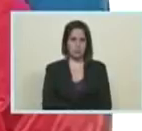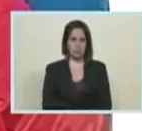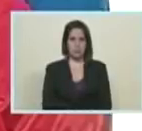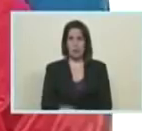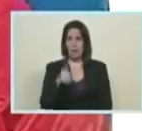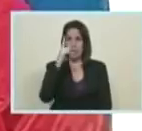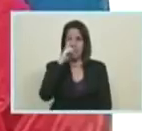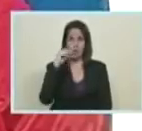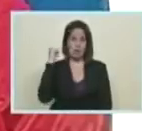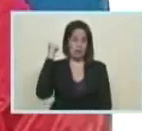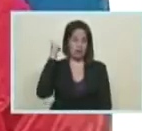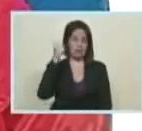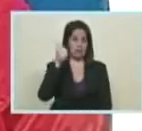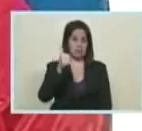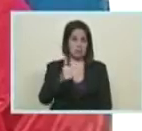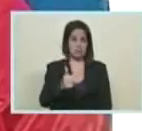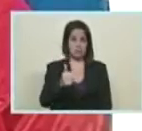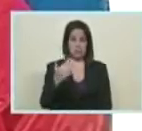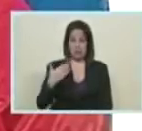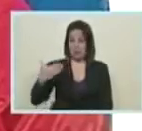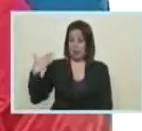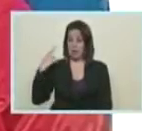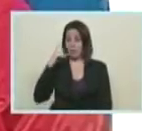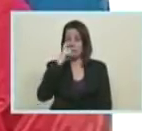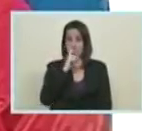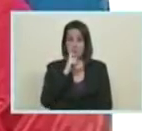años anteriores, el año pasado,